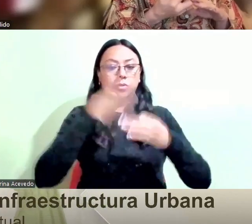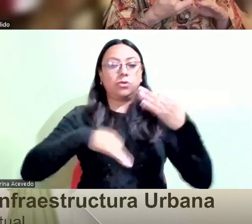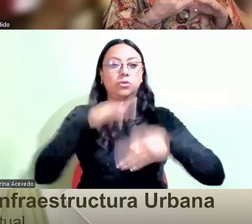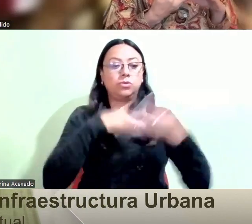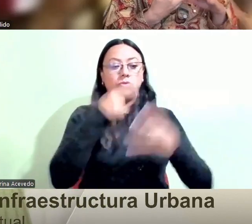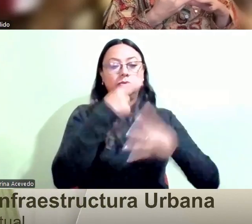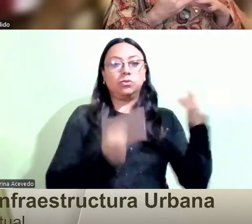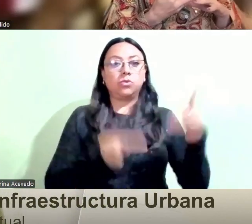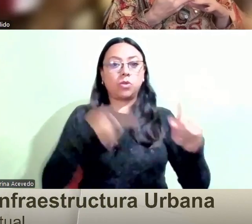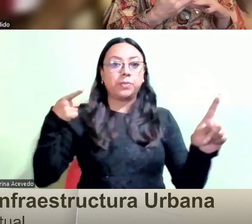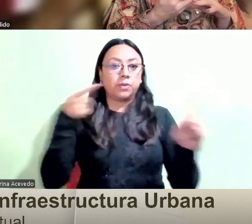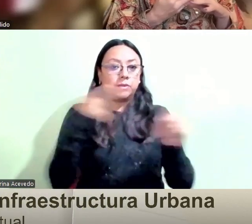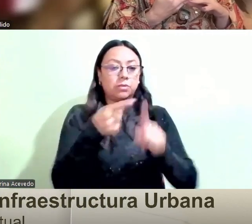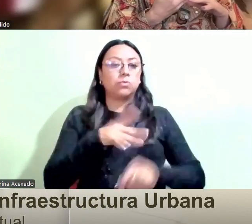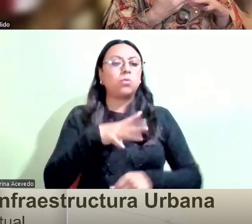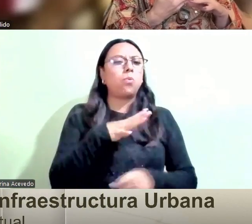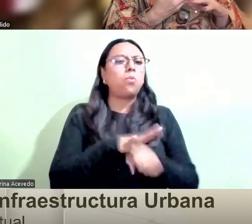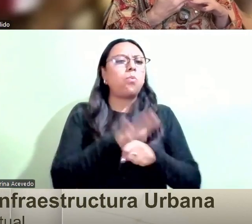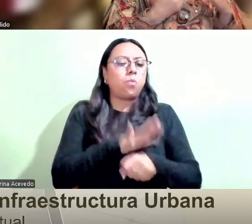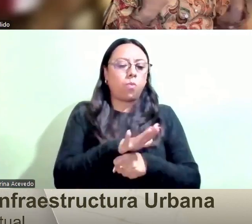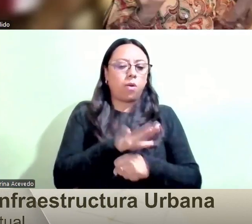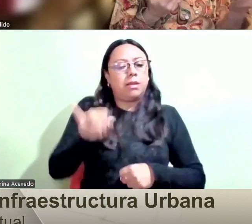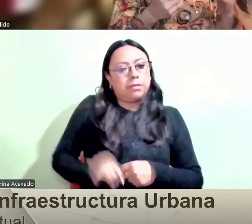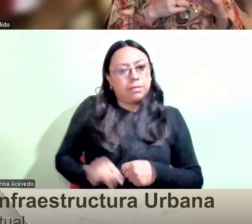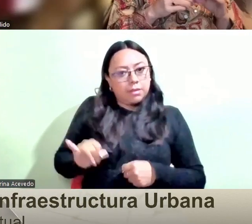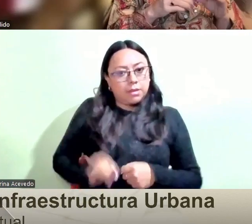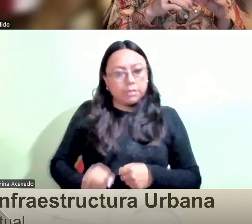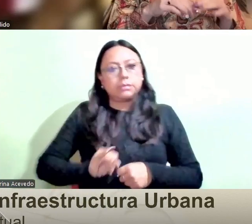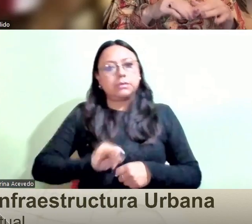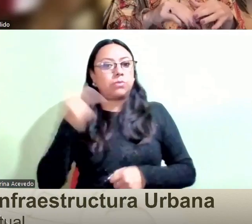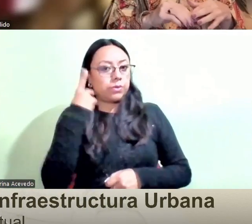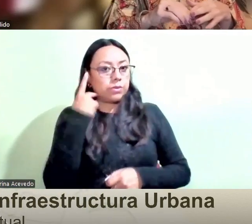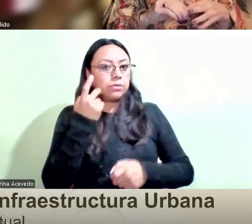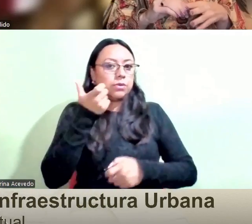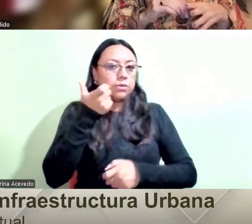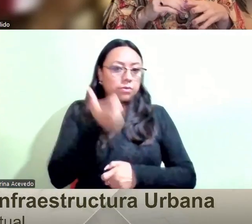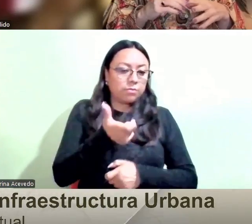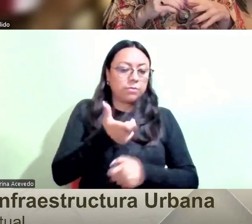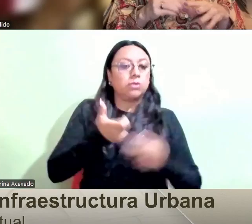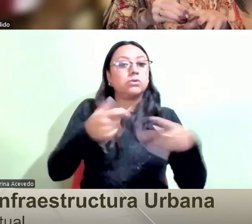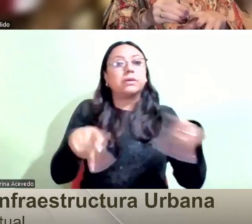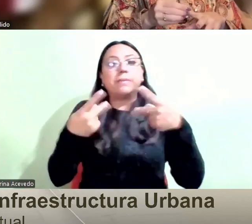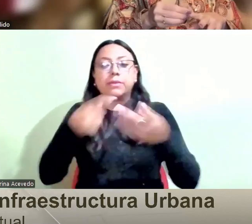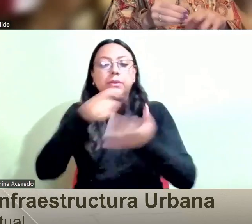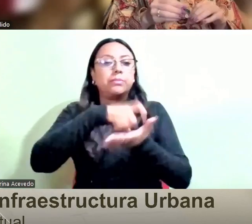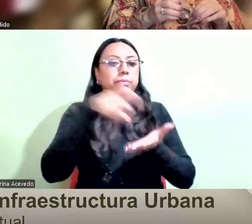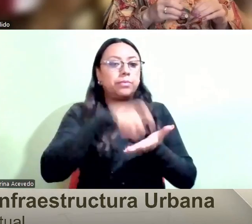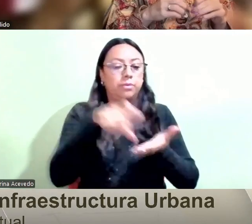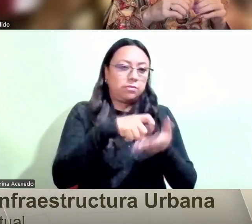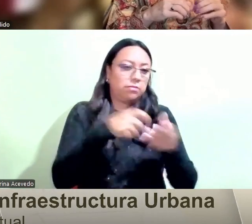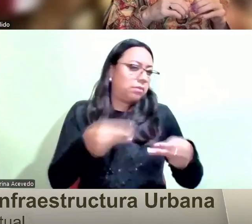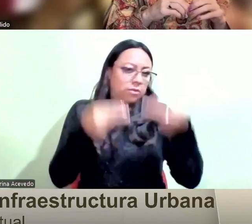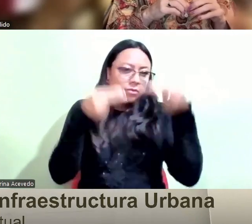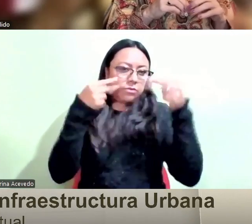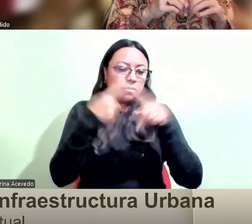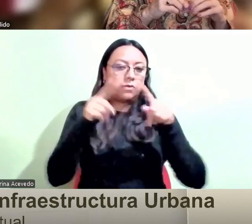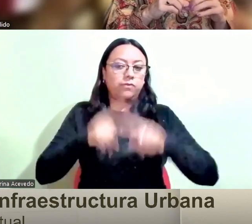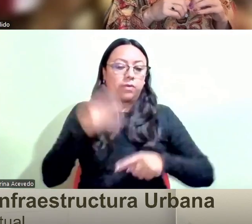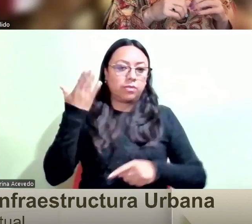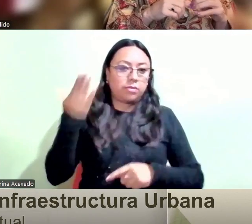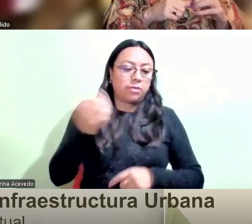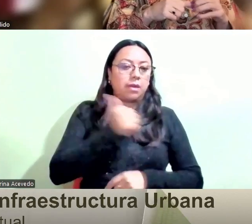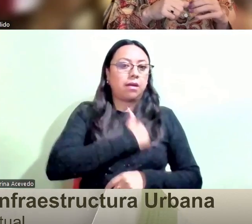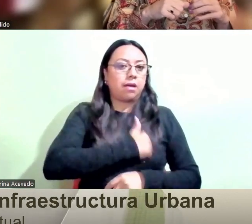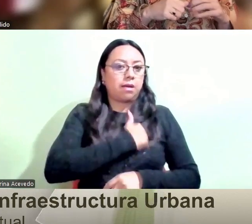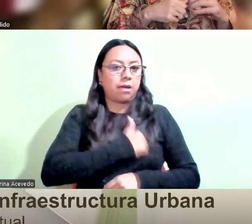intereses político, económicos, comerciales, culturales, entre otros, por parte de Canadá y México,